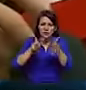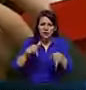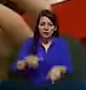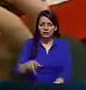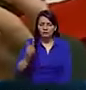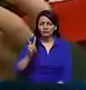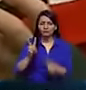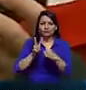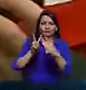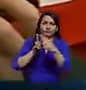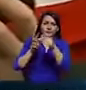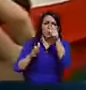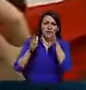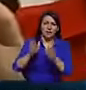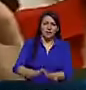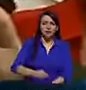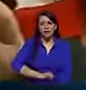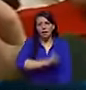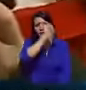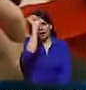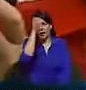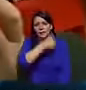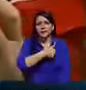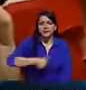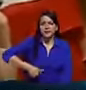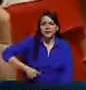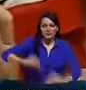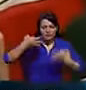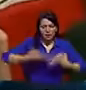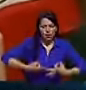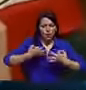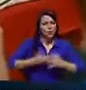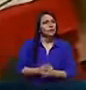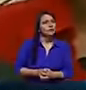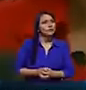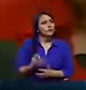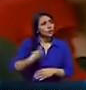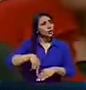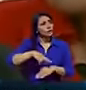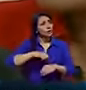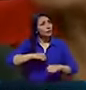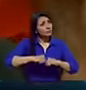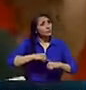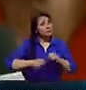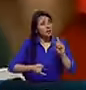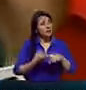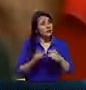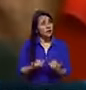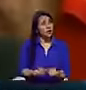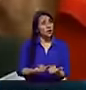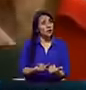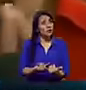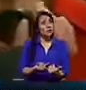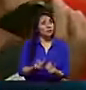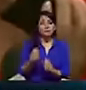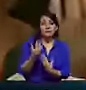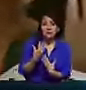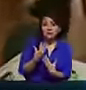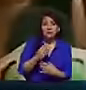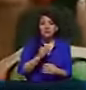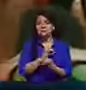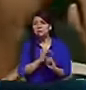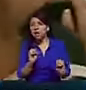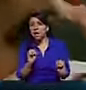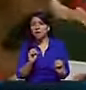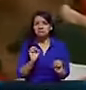binomio que va a poder llegar a Corondelet. No tenga la menor duda. Hasta el momento no hemos recibido ninguna información en